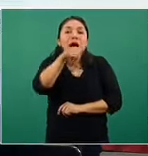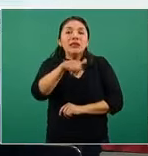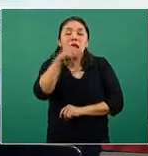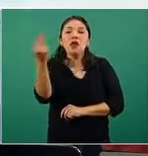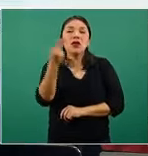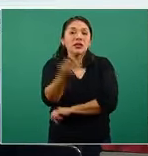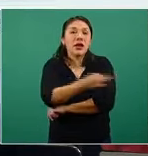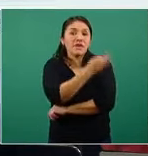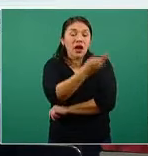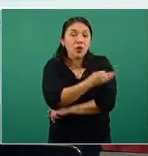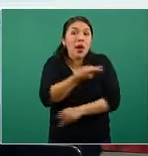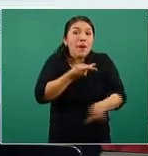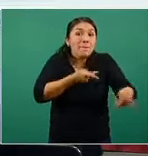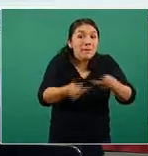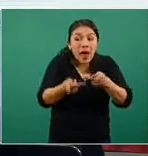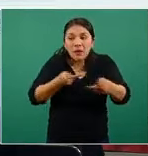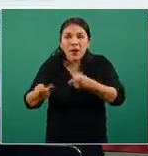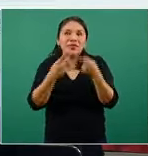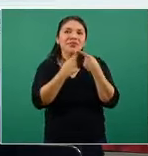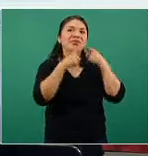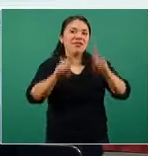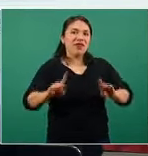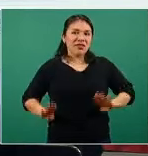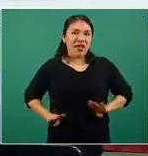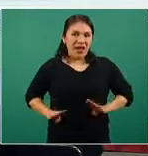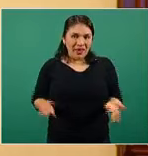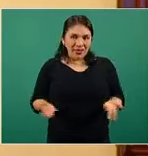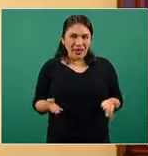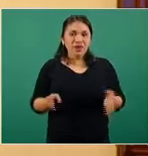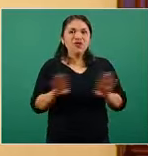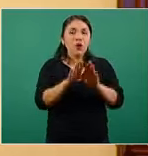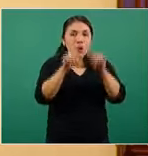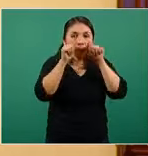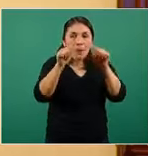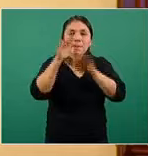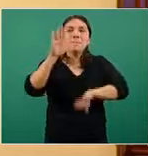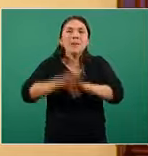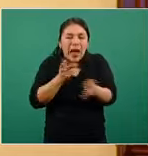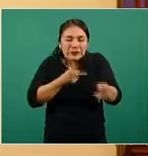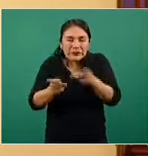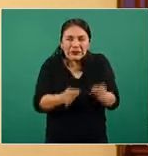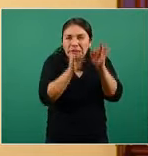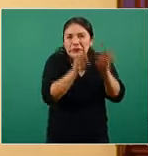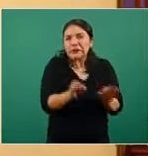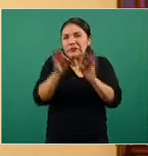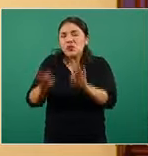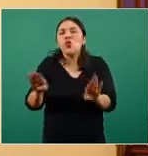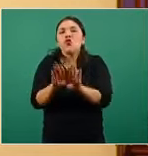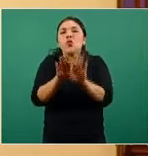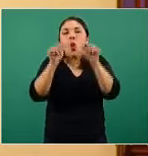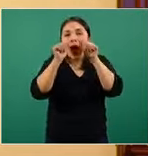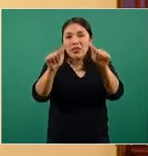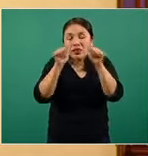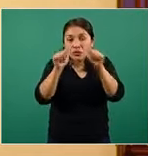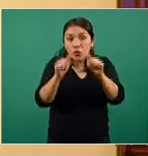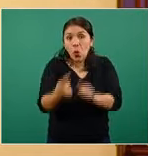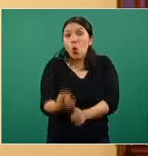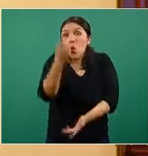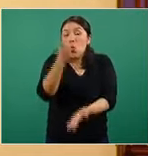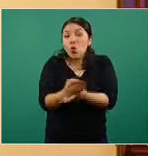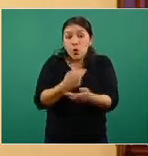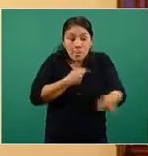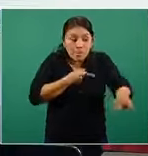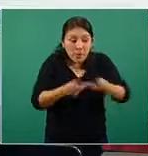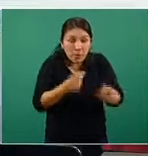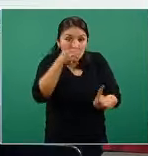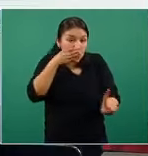Entonces, la logística tiene que adecuarse para efectos de ser lo más eficientes posibles. Entonces, no hay una sola logística o